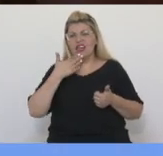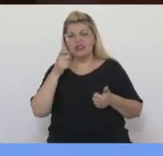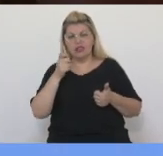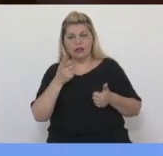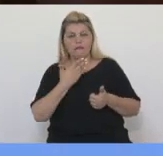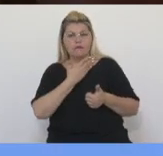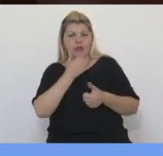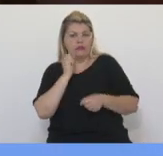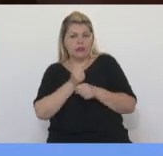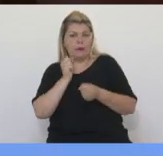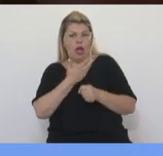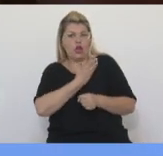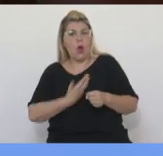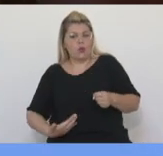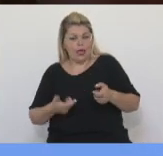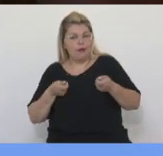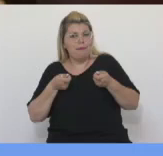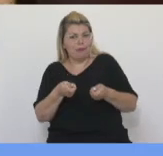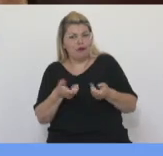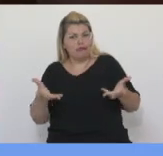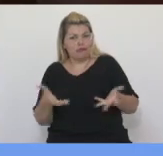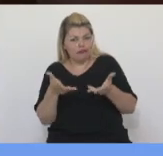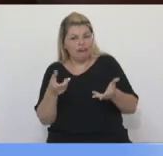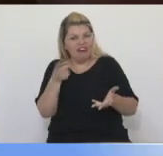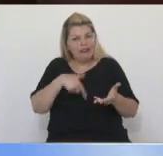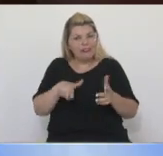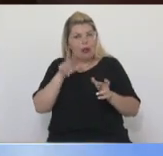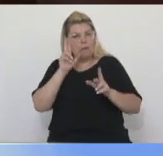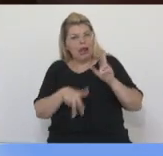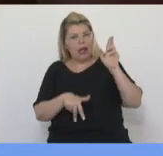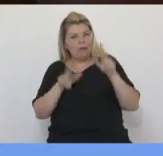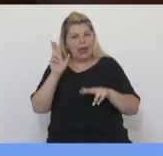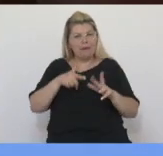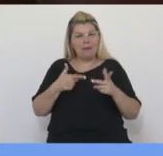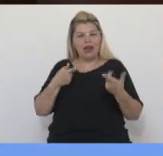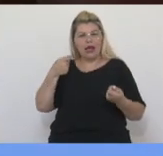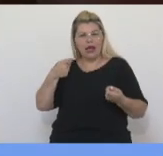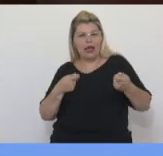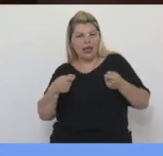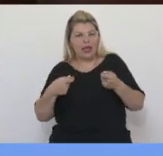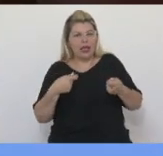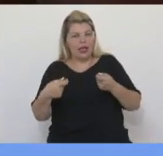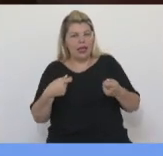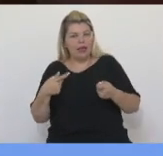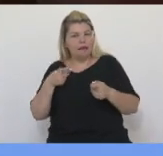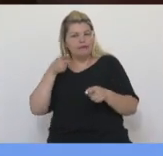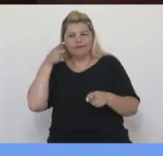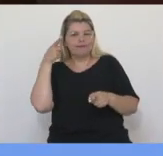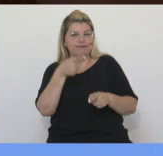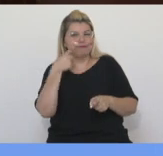que encabezan maniobras desestabilizadoras directamente dirigidas hacia el municipio